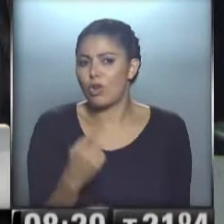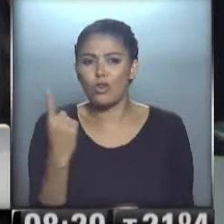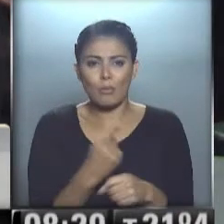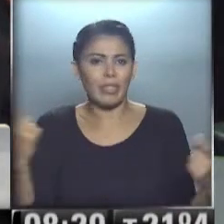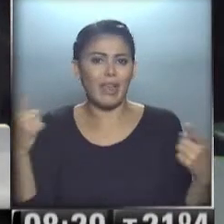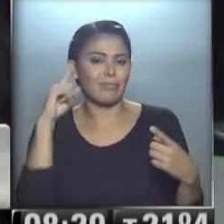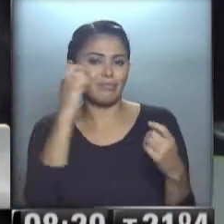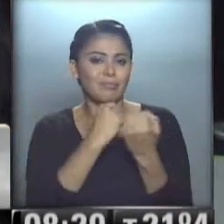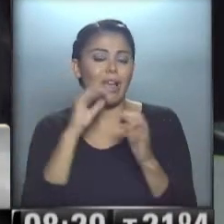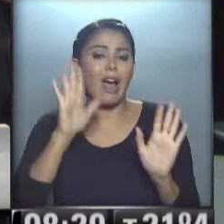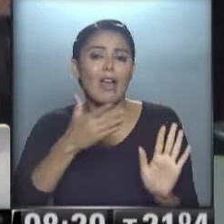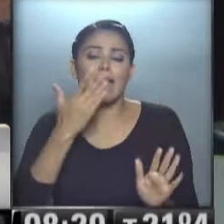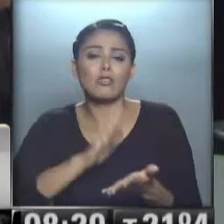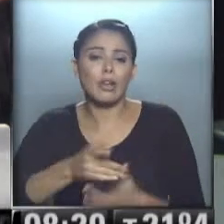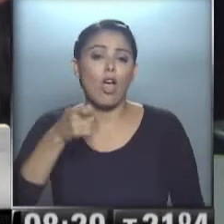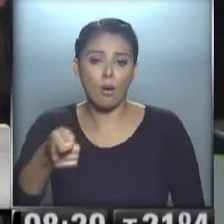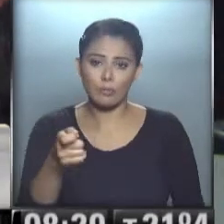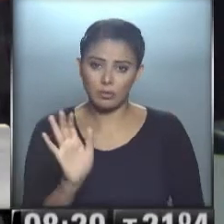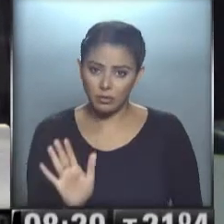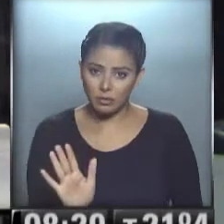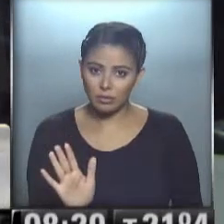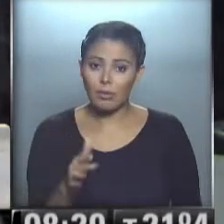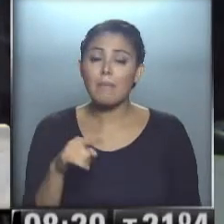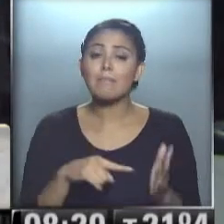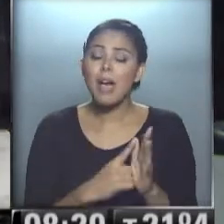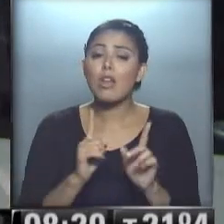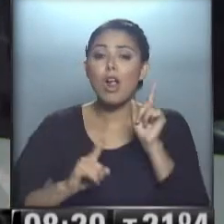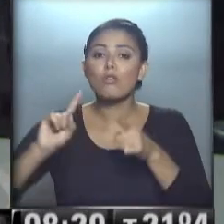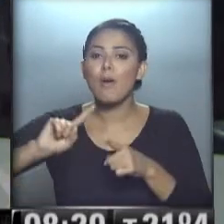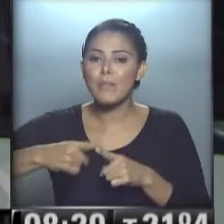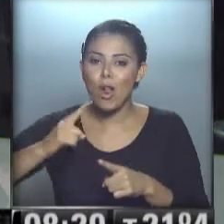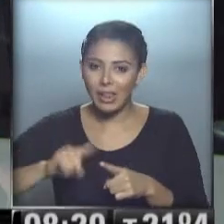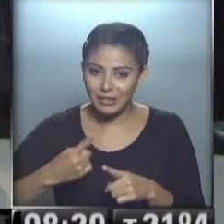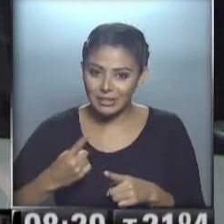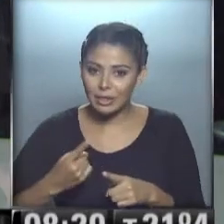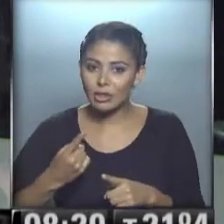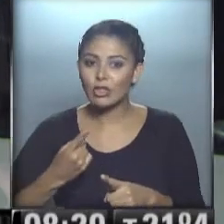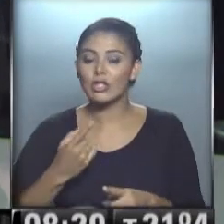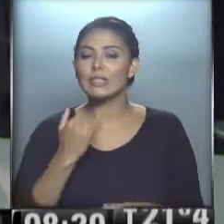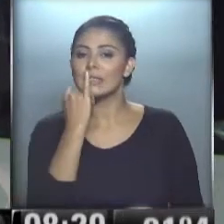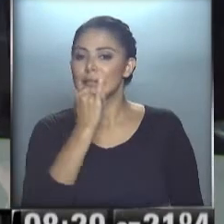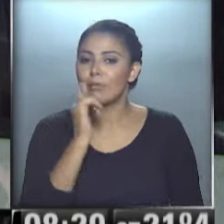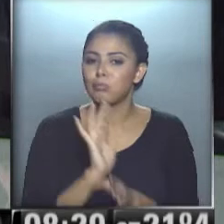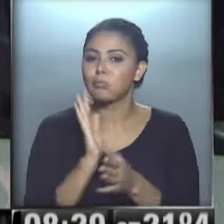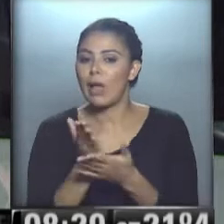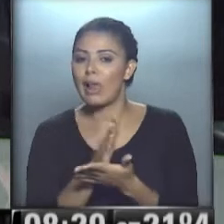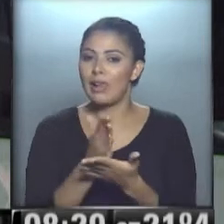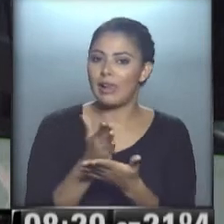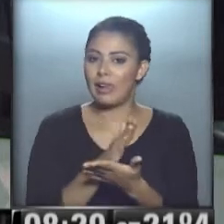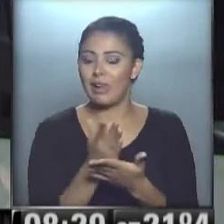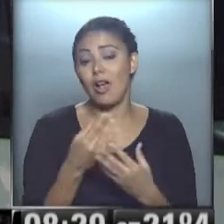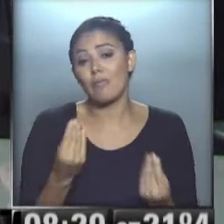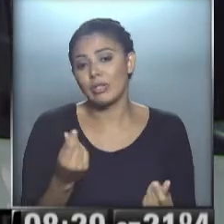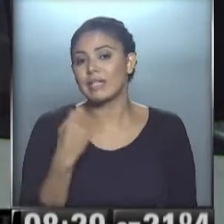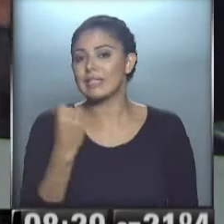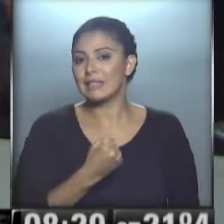acuerdo estamos hablando de homicidios pero evidentemente hay políticos que dejan entrever algún discurso medio ambigua porque quieren